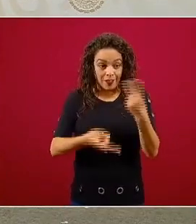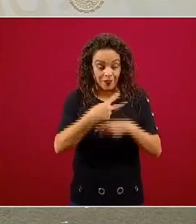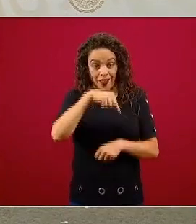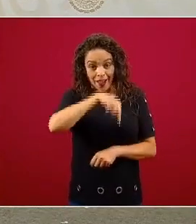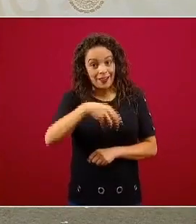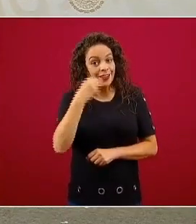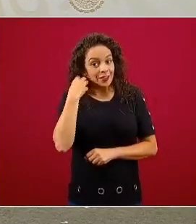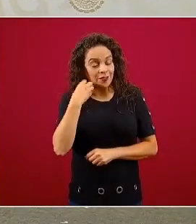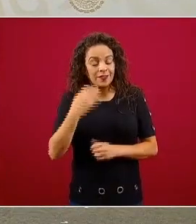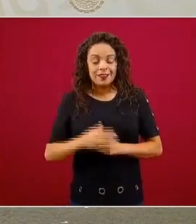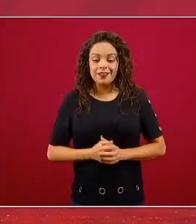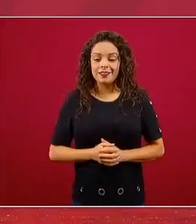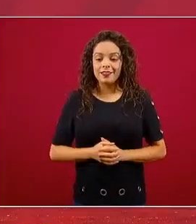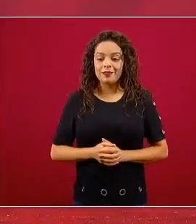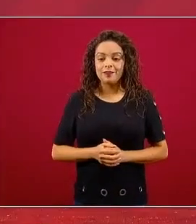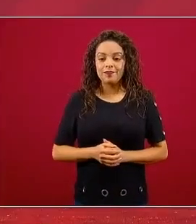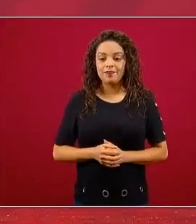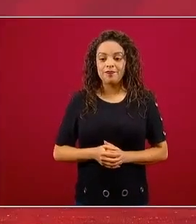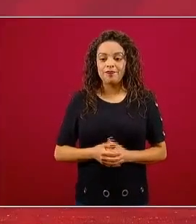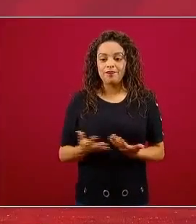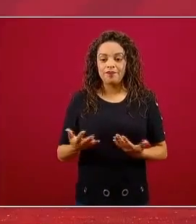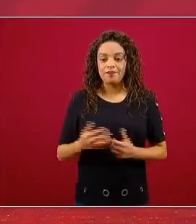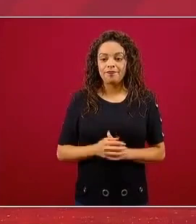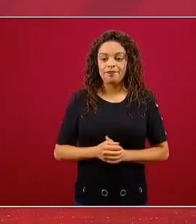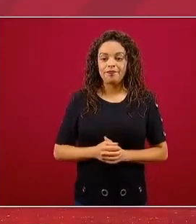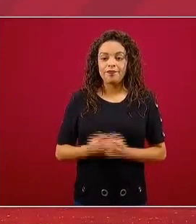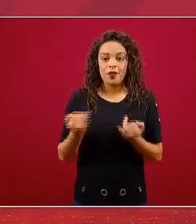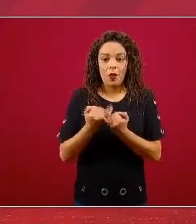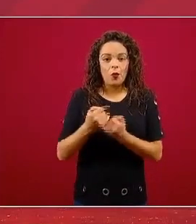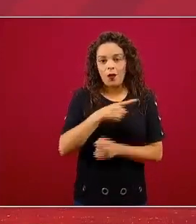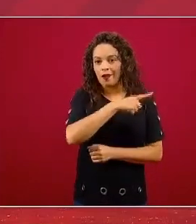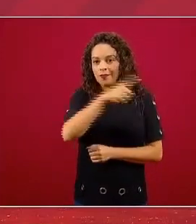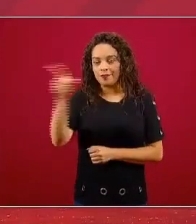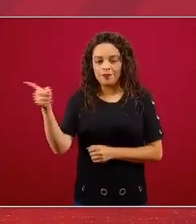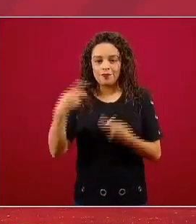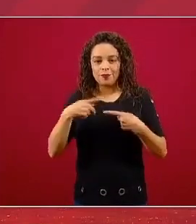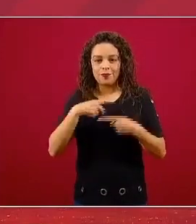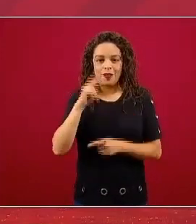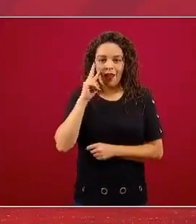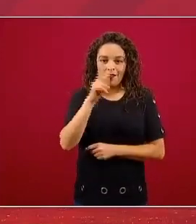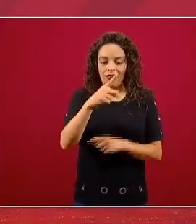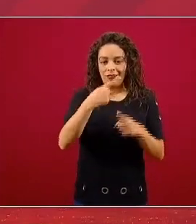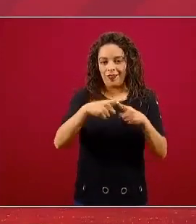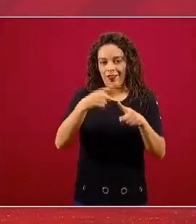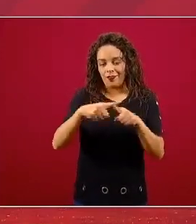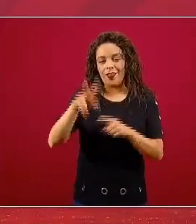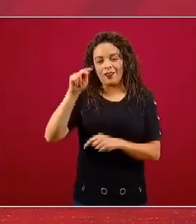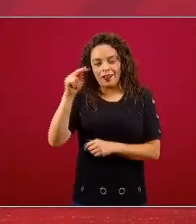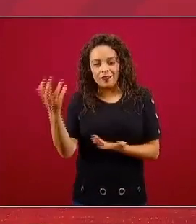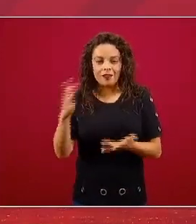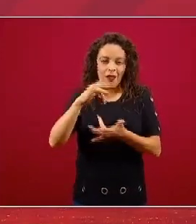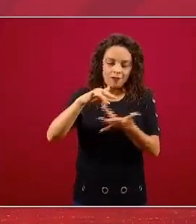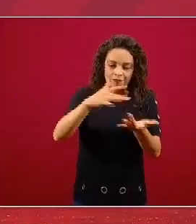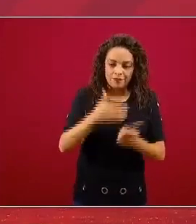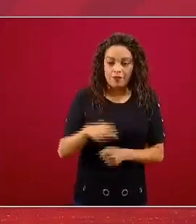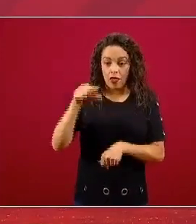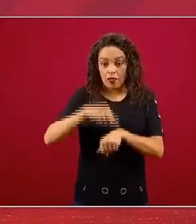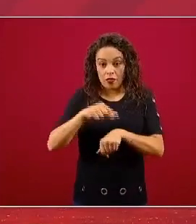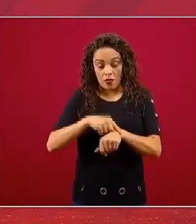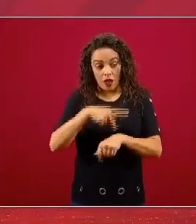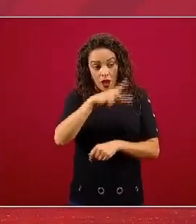que nos ven por los diferentes medios de comunicación. Como ustedes saben, el doctor Cagua es